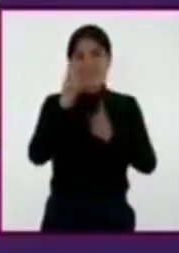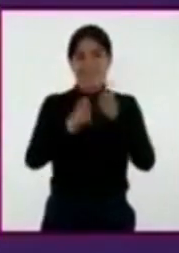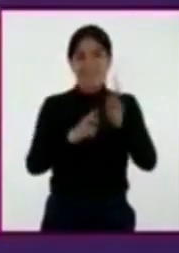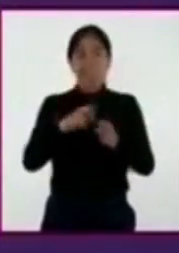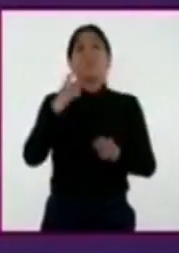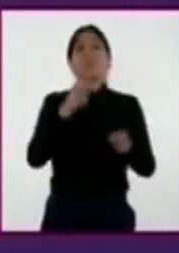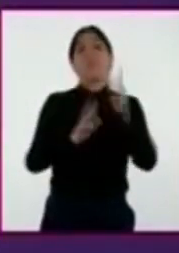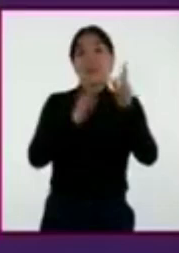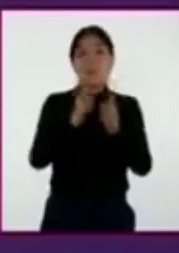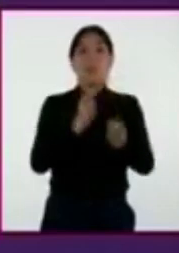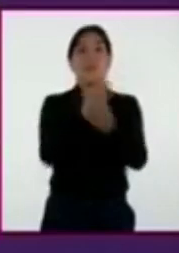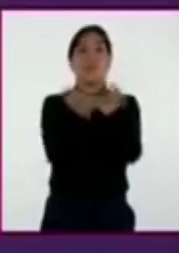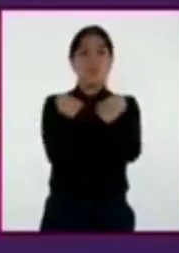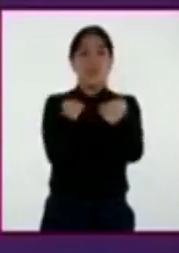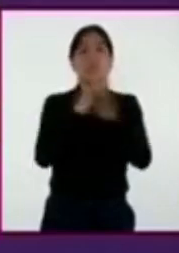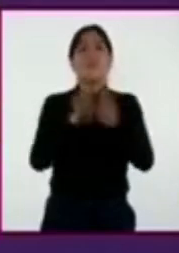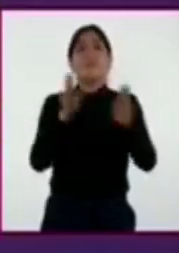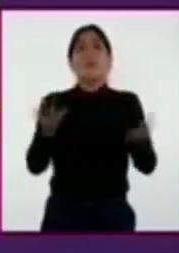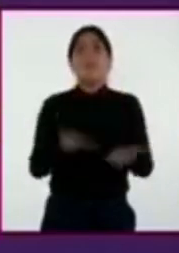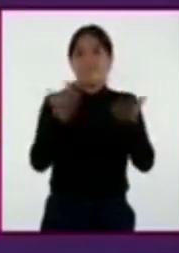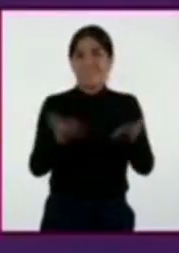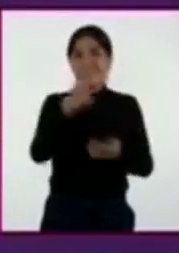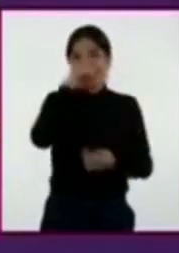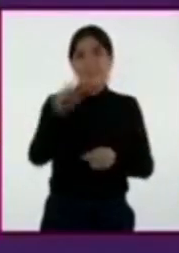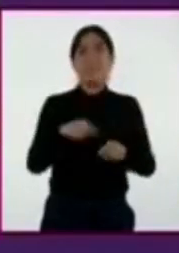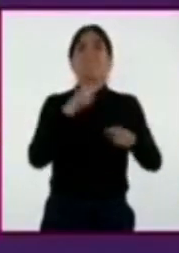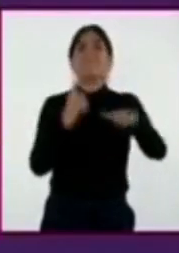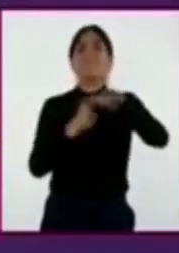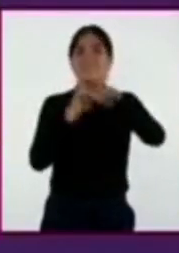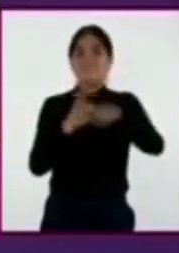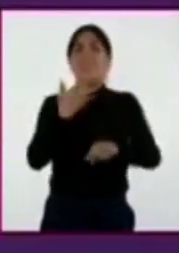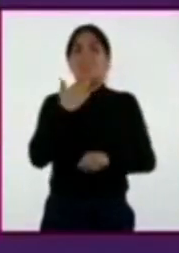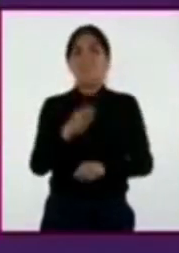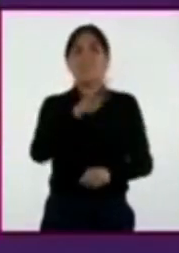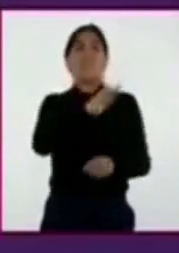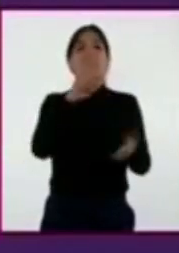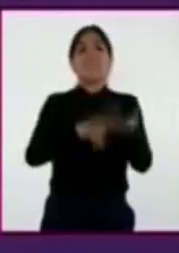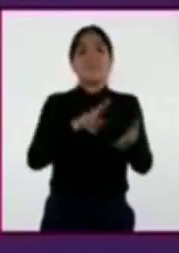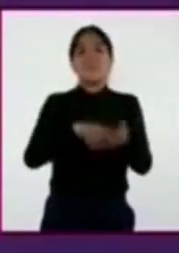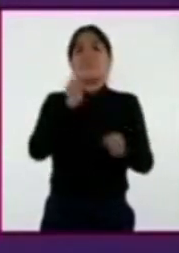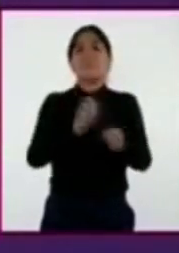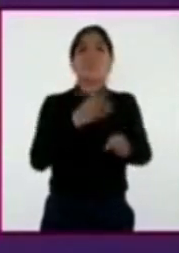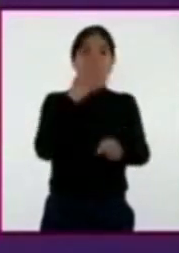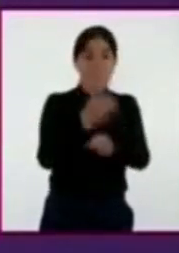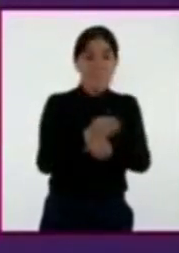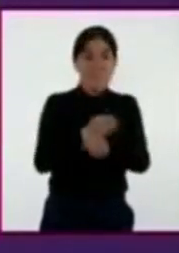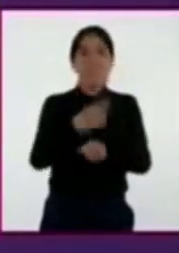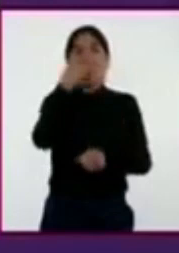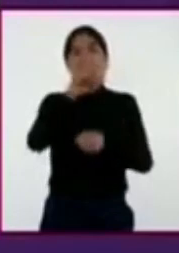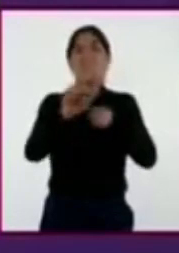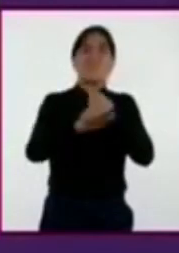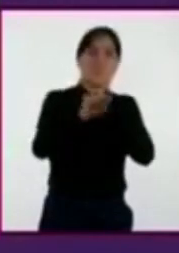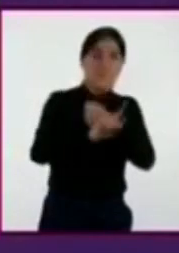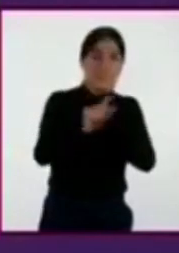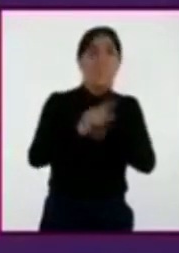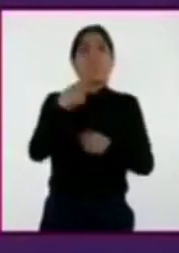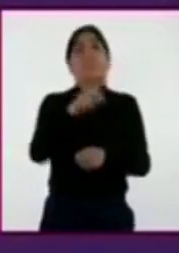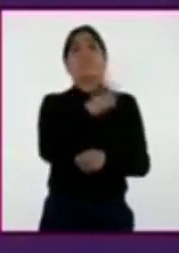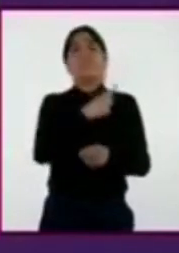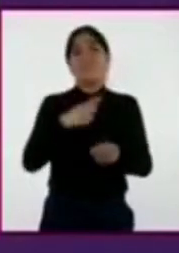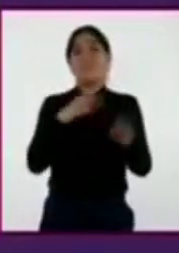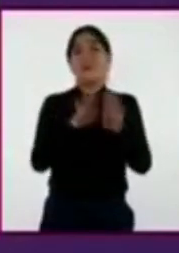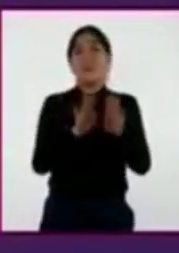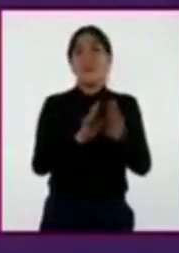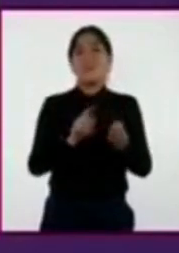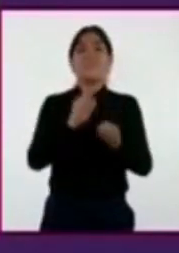deporte educativo, se promueven actitudes asertivas y valores que permiten resolver los conflictos de manera pacífica mediante la toma de